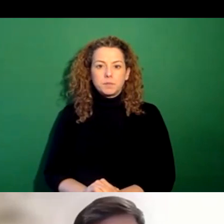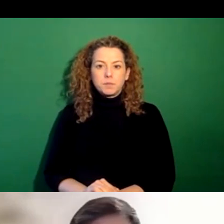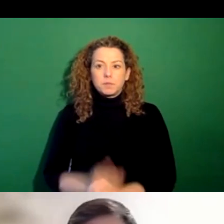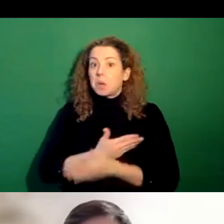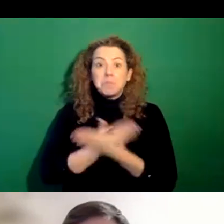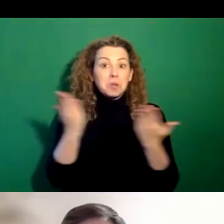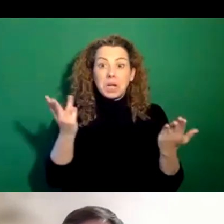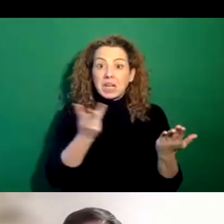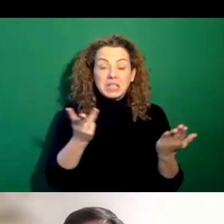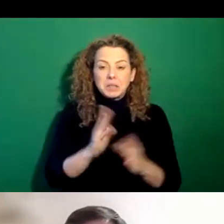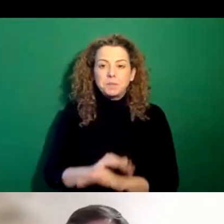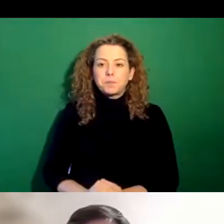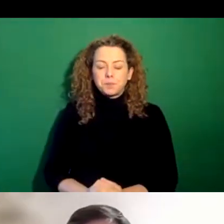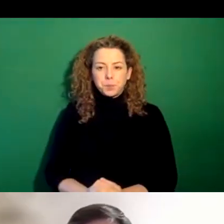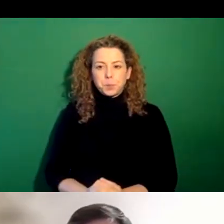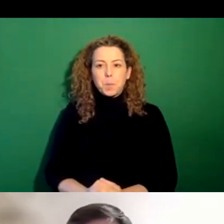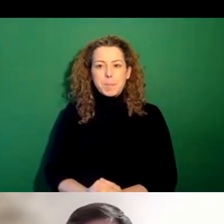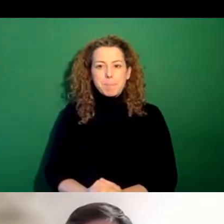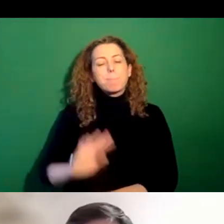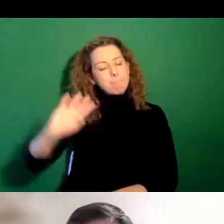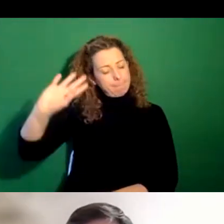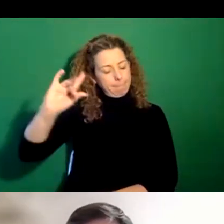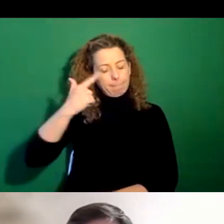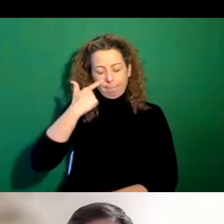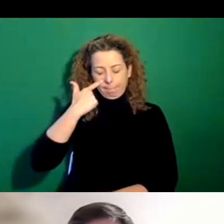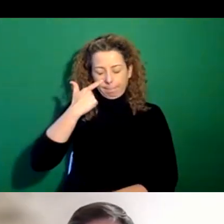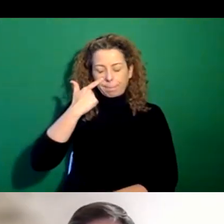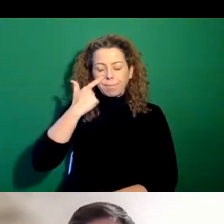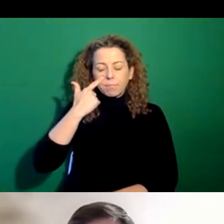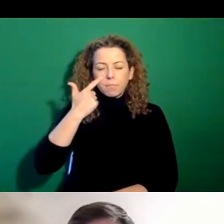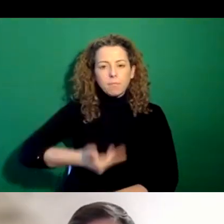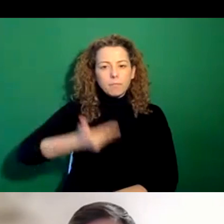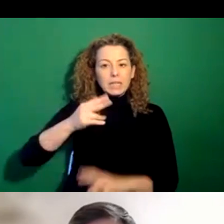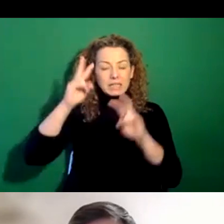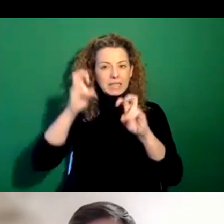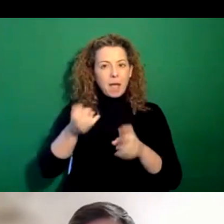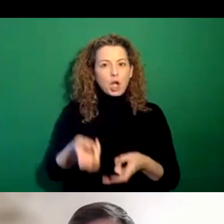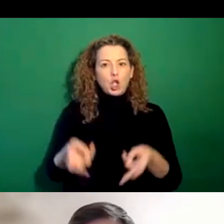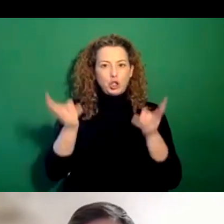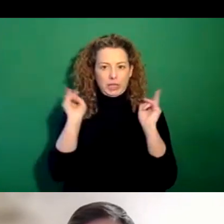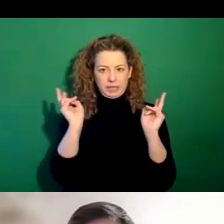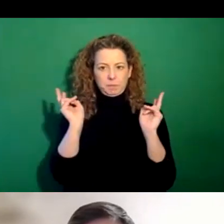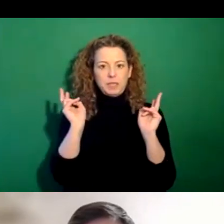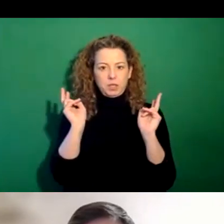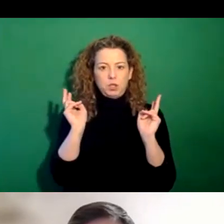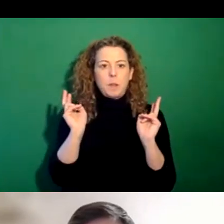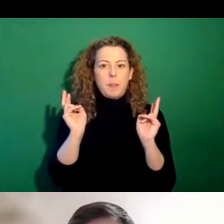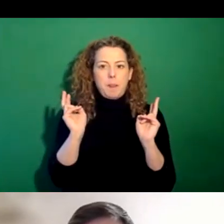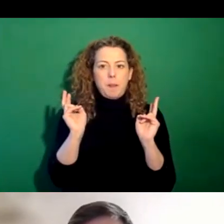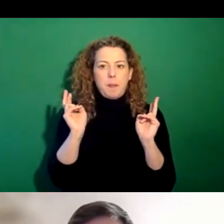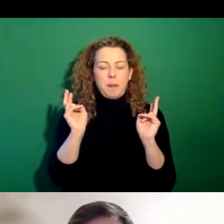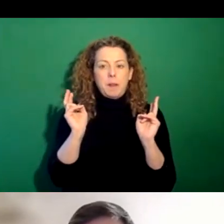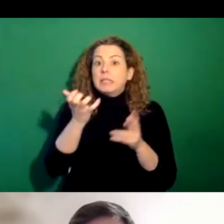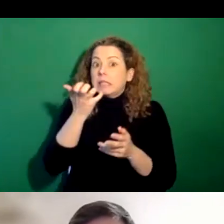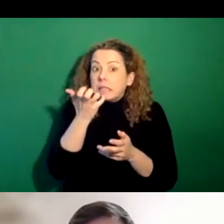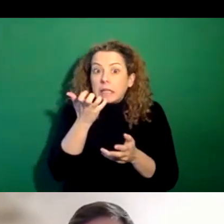cualquiera de... Bueno, sí, en primer lugar, importante el tema del consentimiento, ¿vale? Si no hay